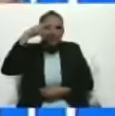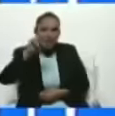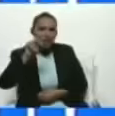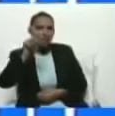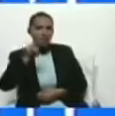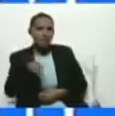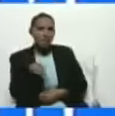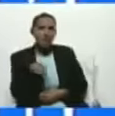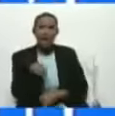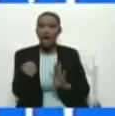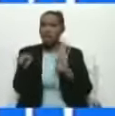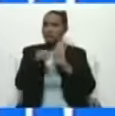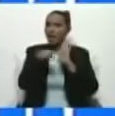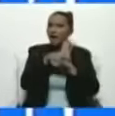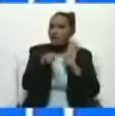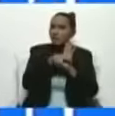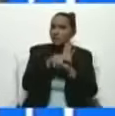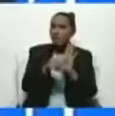montaje,